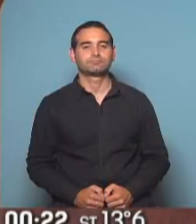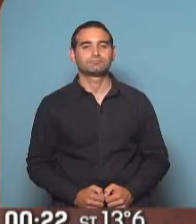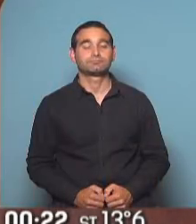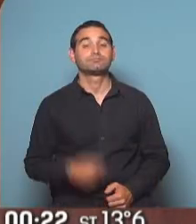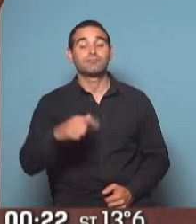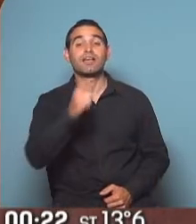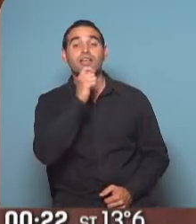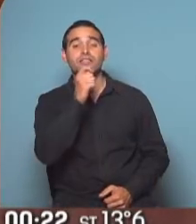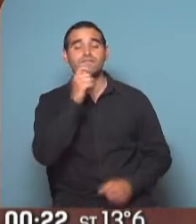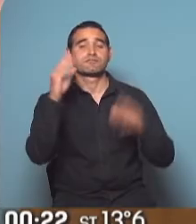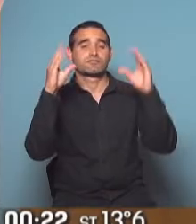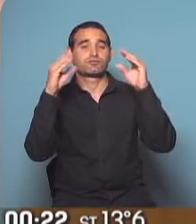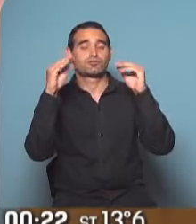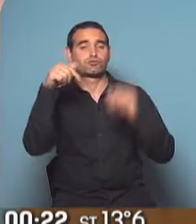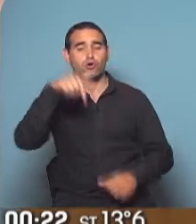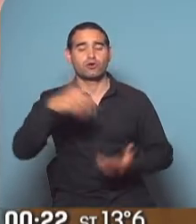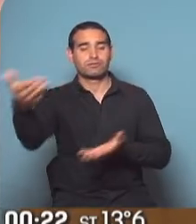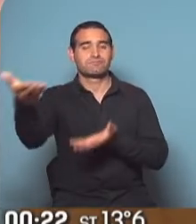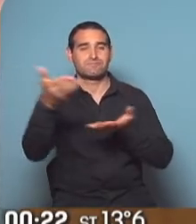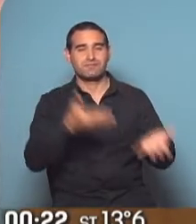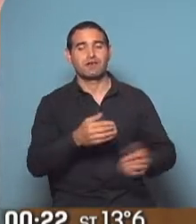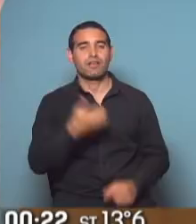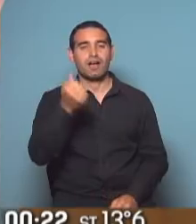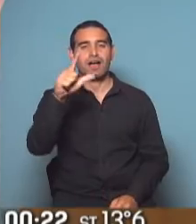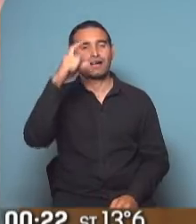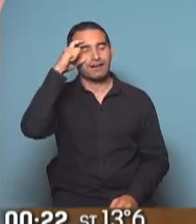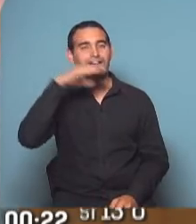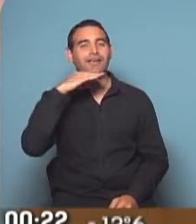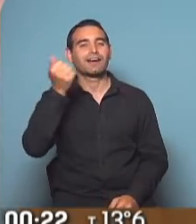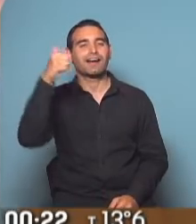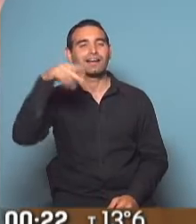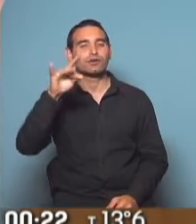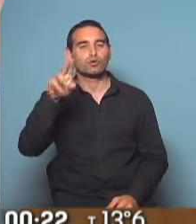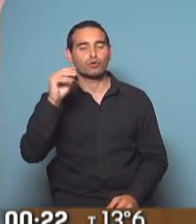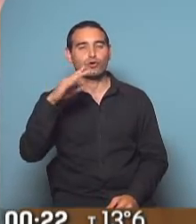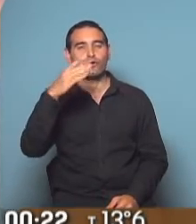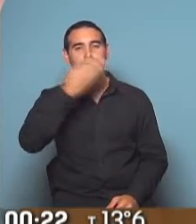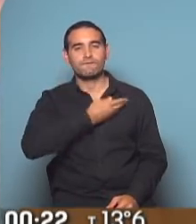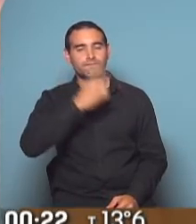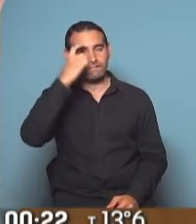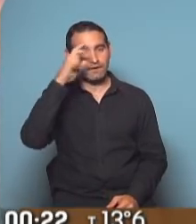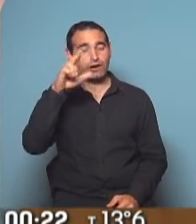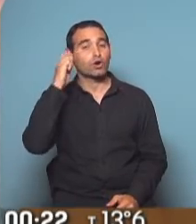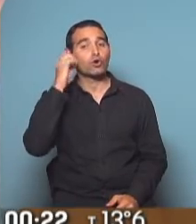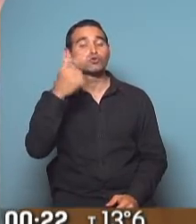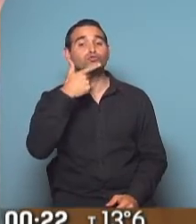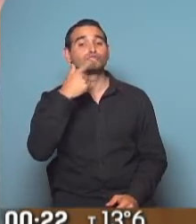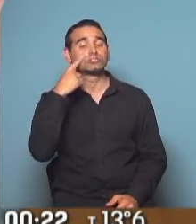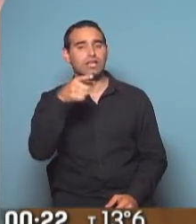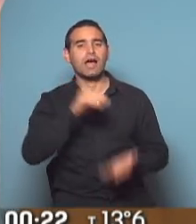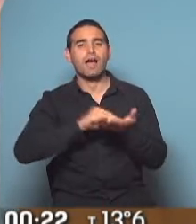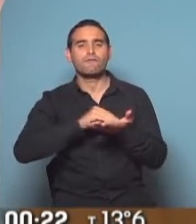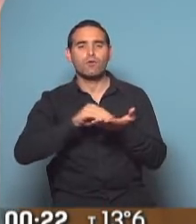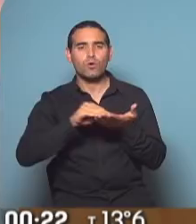entrevista de medianoche estamos hoy con alejandro fargosi es un abogado especializado en derecho